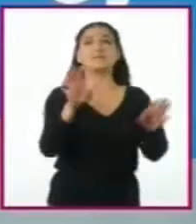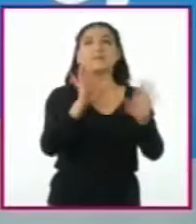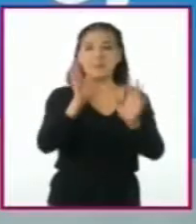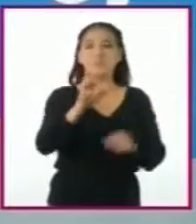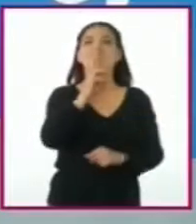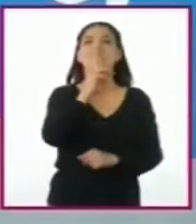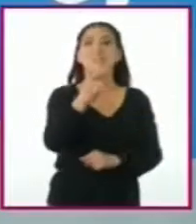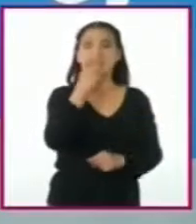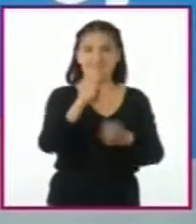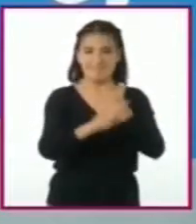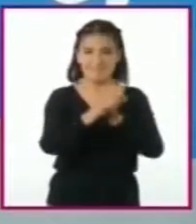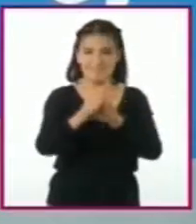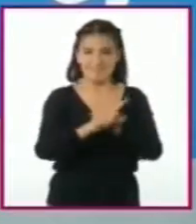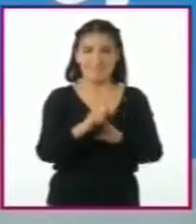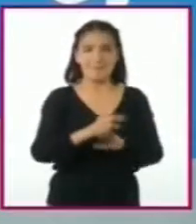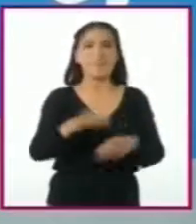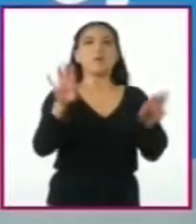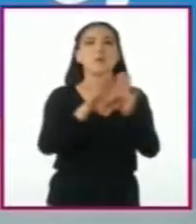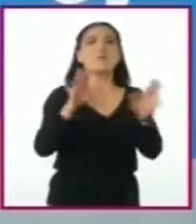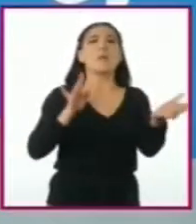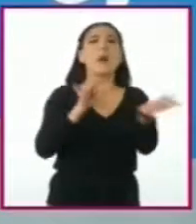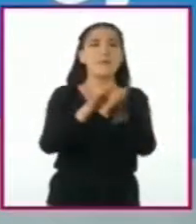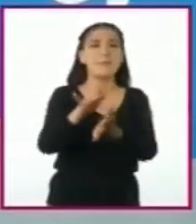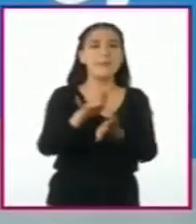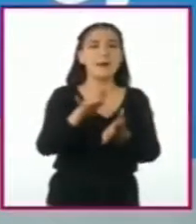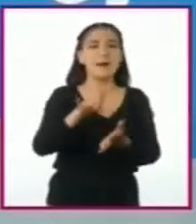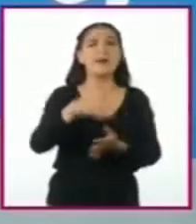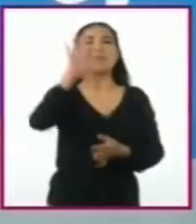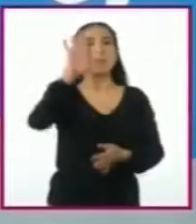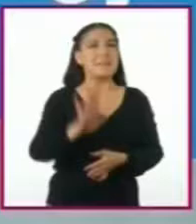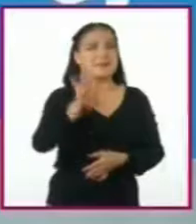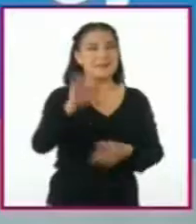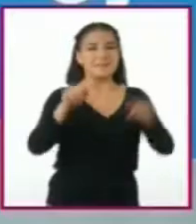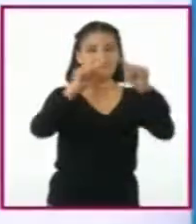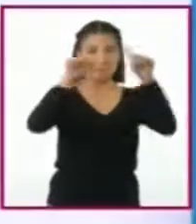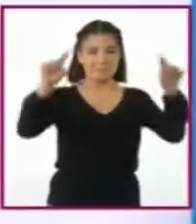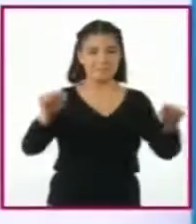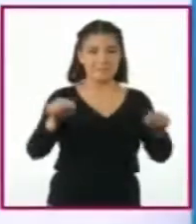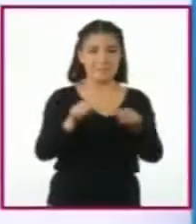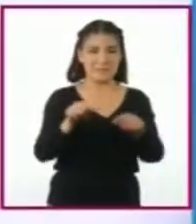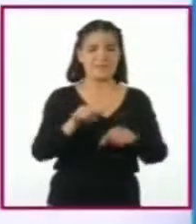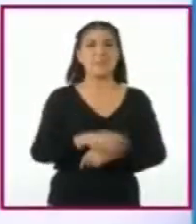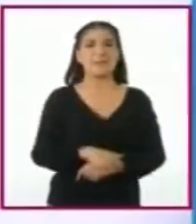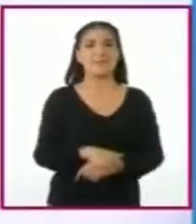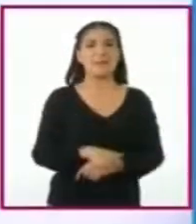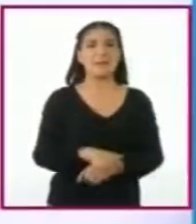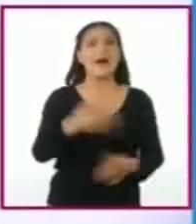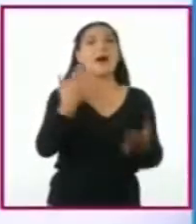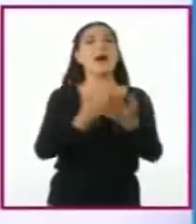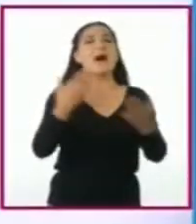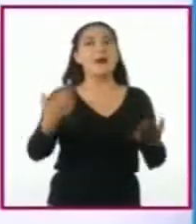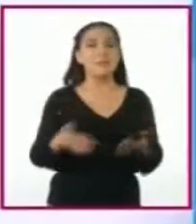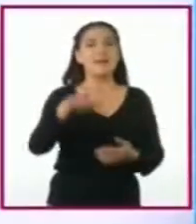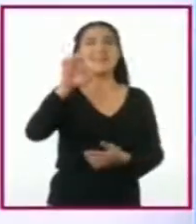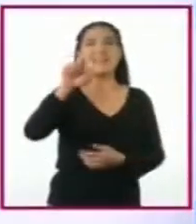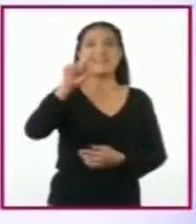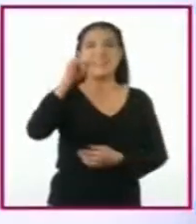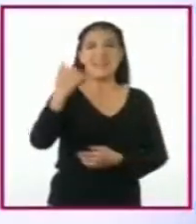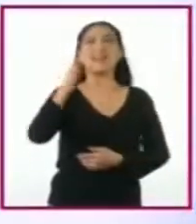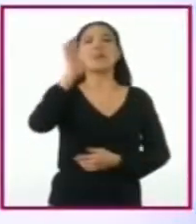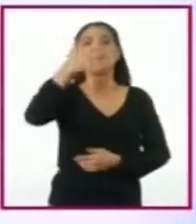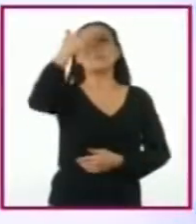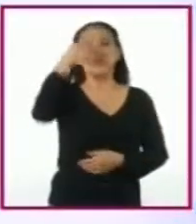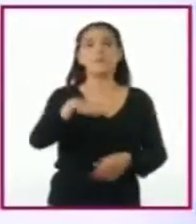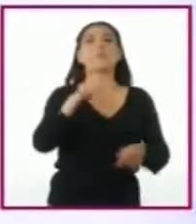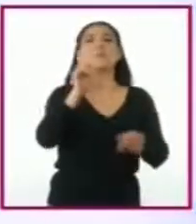este problema, apoyándonos en la semejanza de triángulos. Ahora Leti sabe a qué paquete